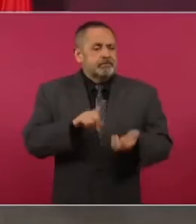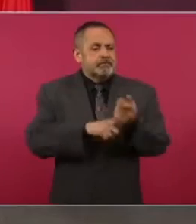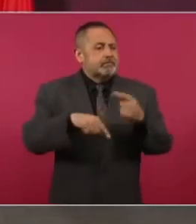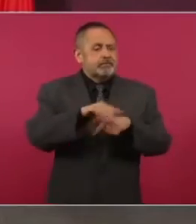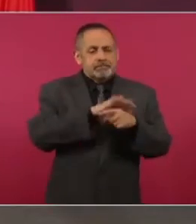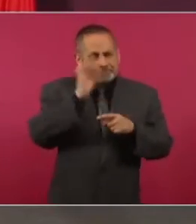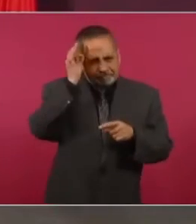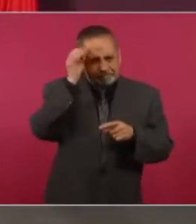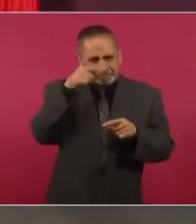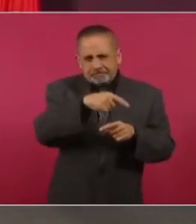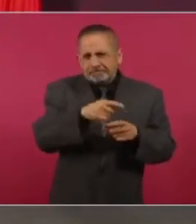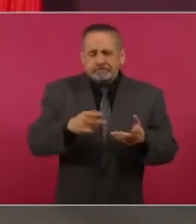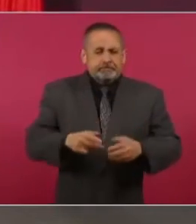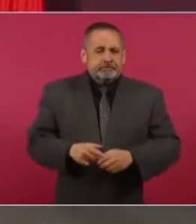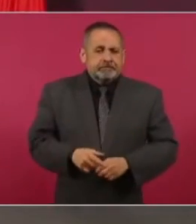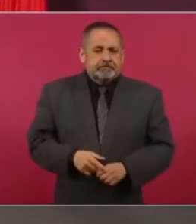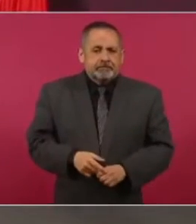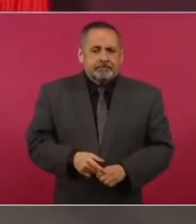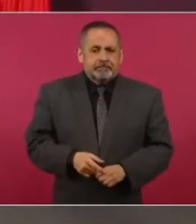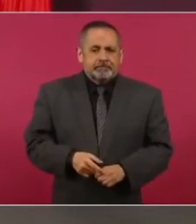achichincles.